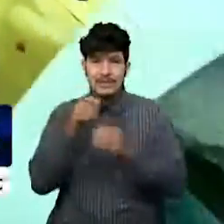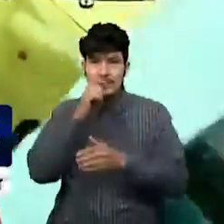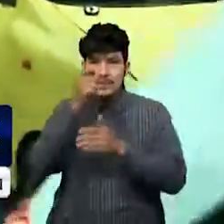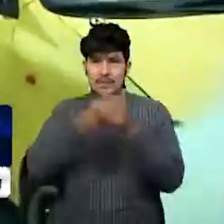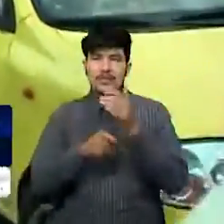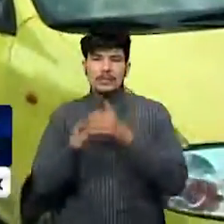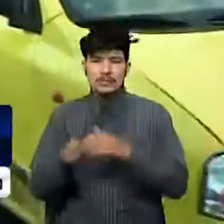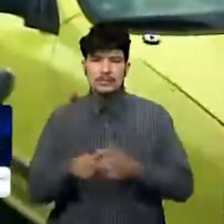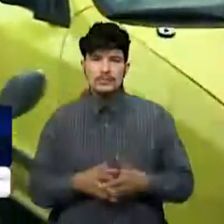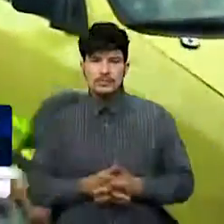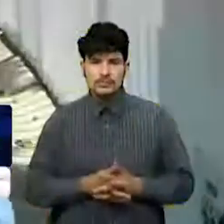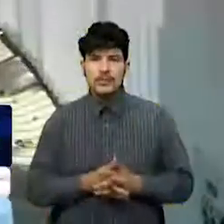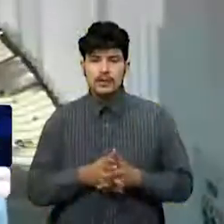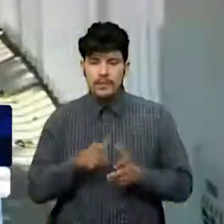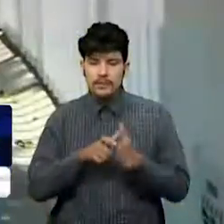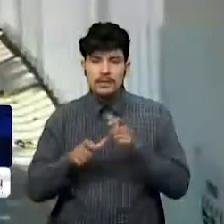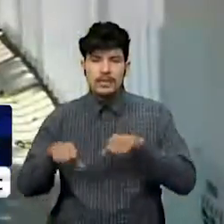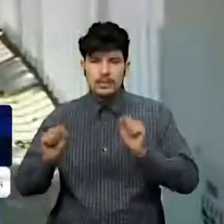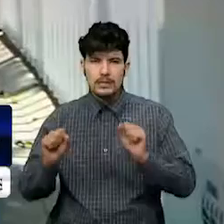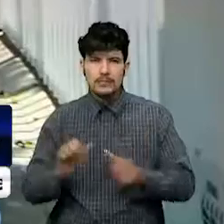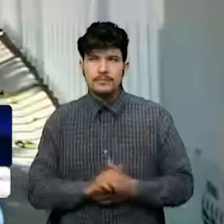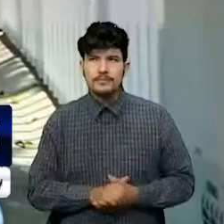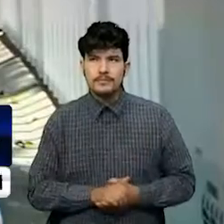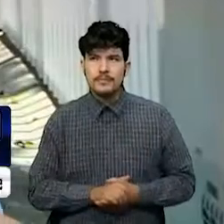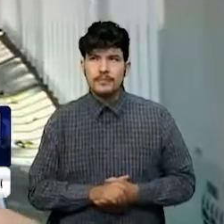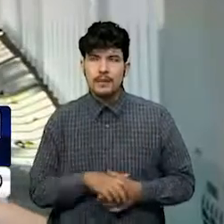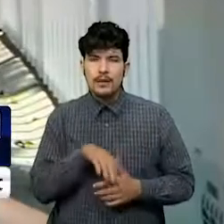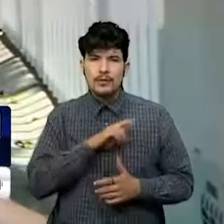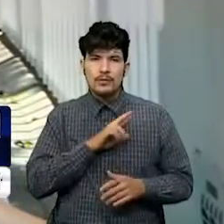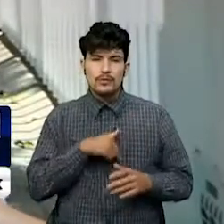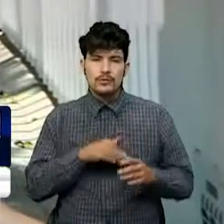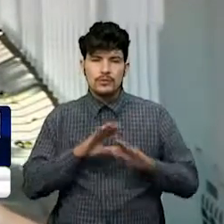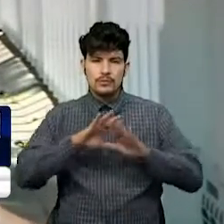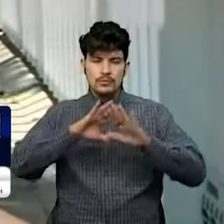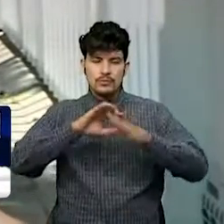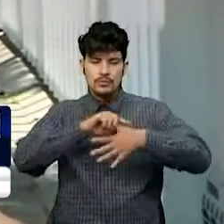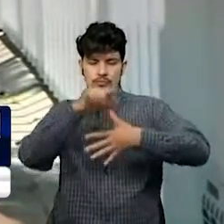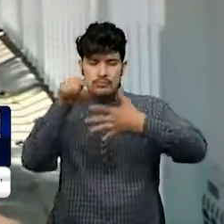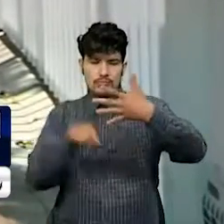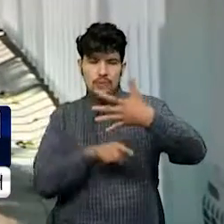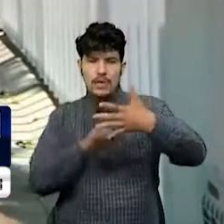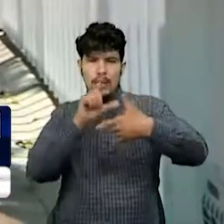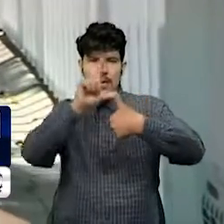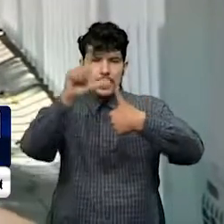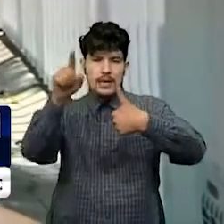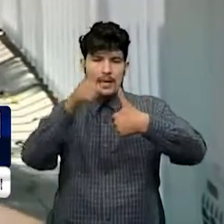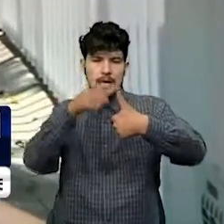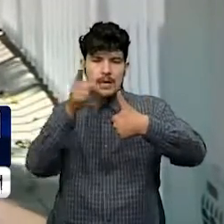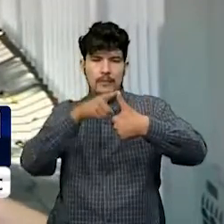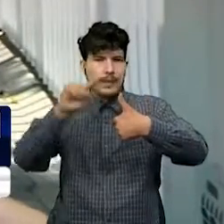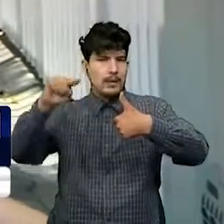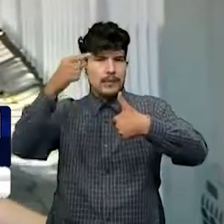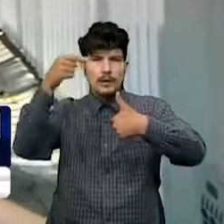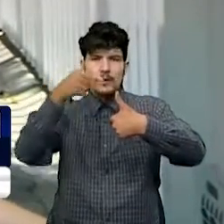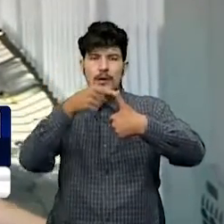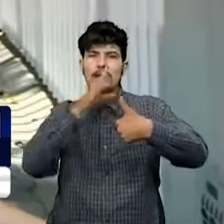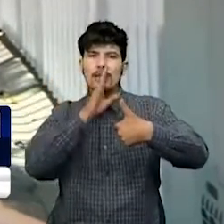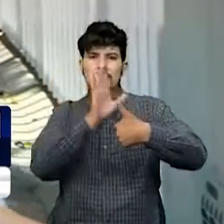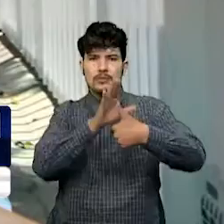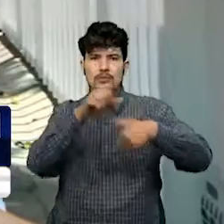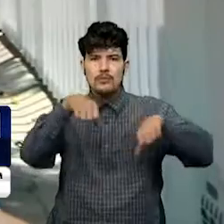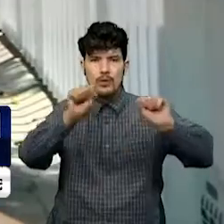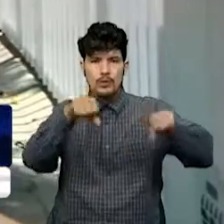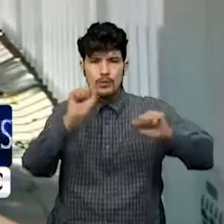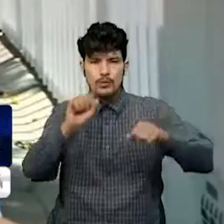motociclistas. Nosotros observamos en un top 5 de infracciones de tránsito que lo encabeza desafortunadamente los amigos